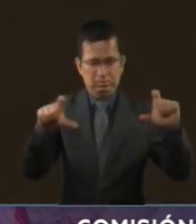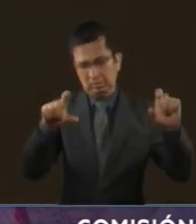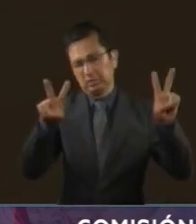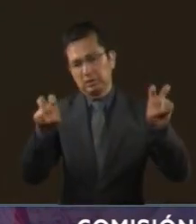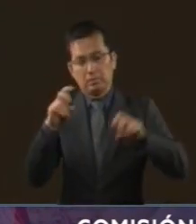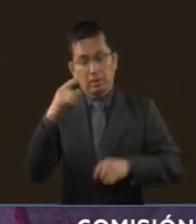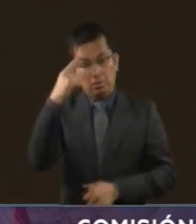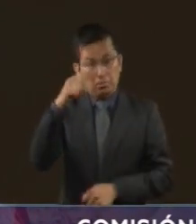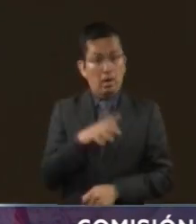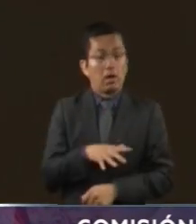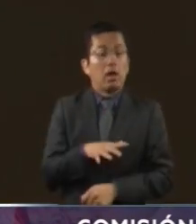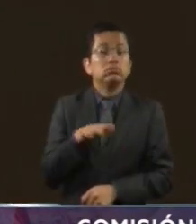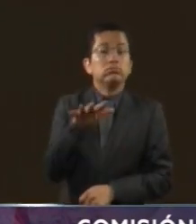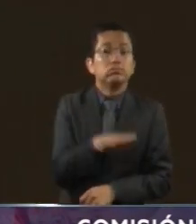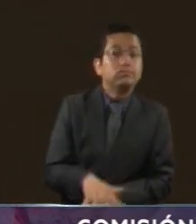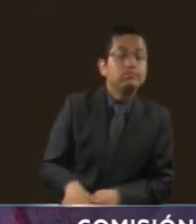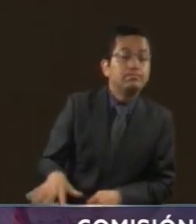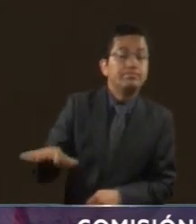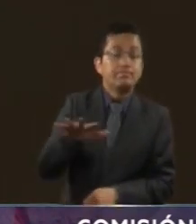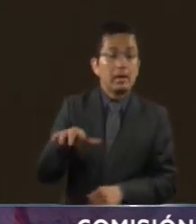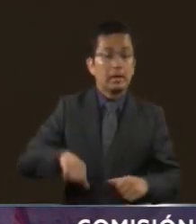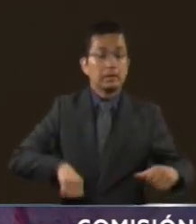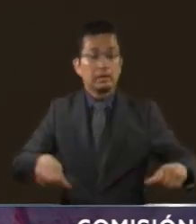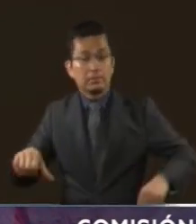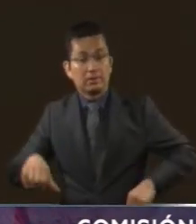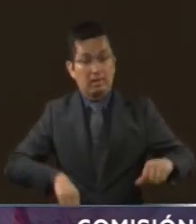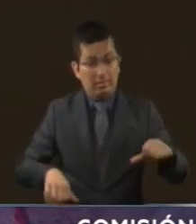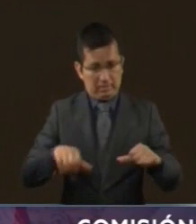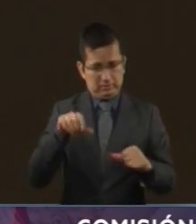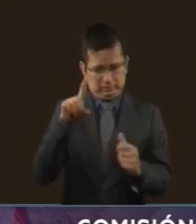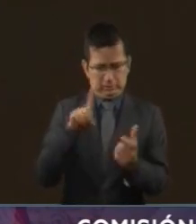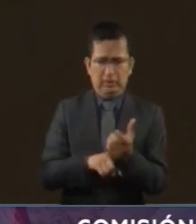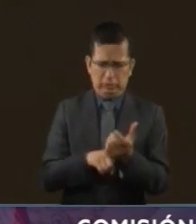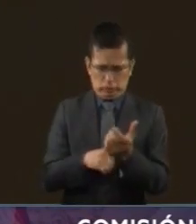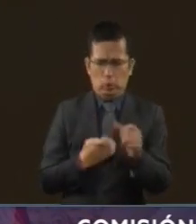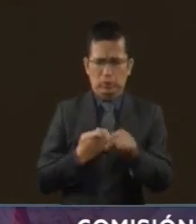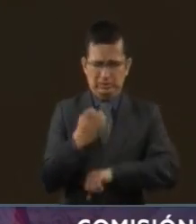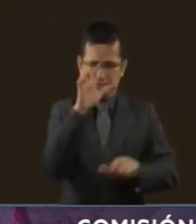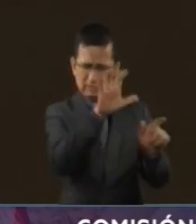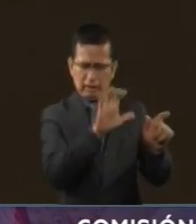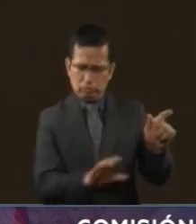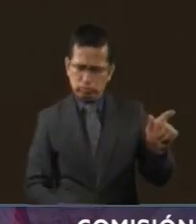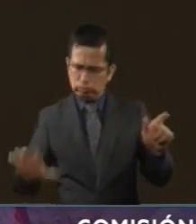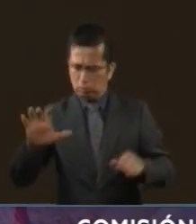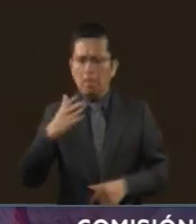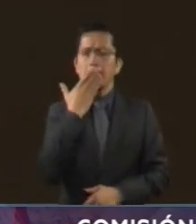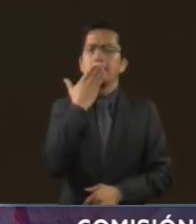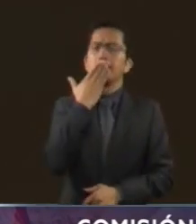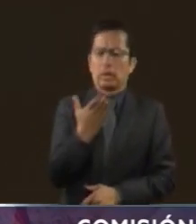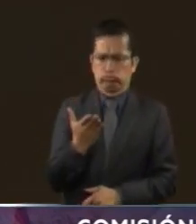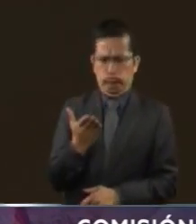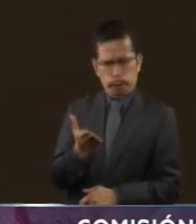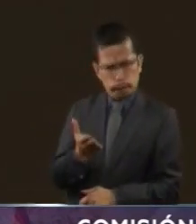los actos que se realizan en las diversas entidades federativas y que